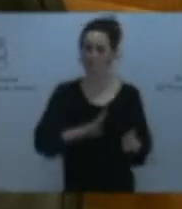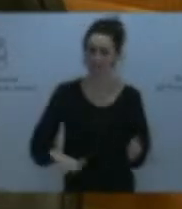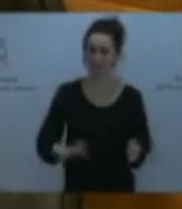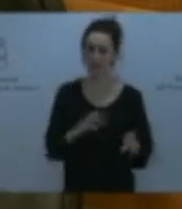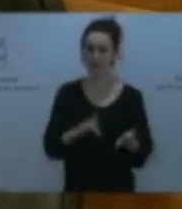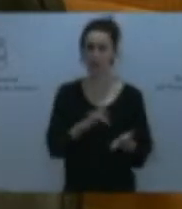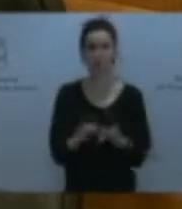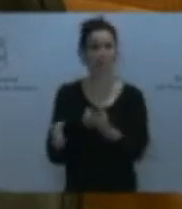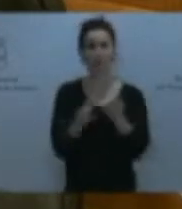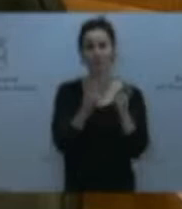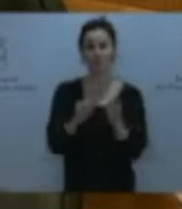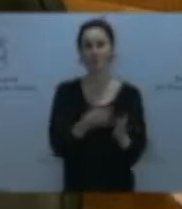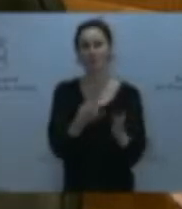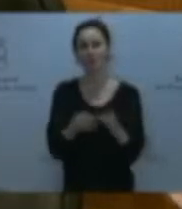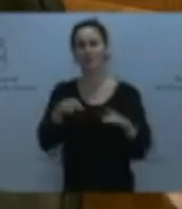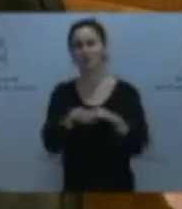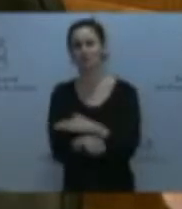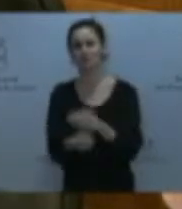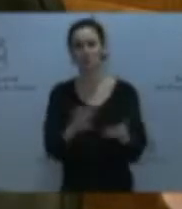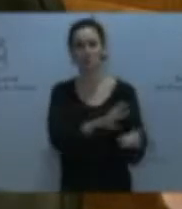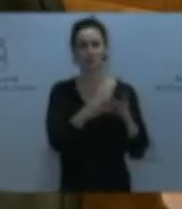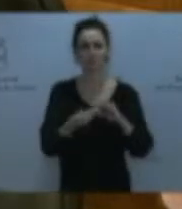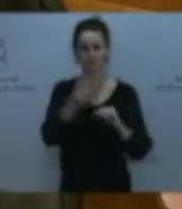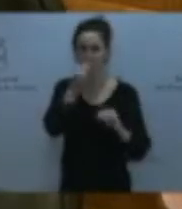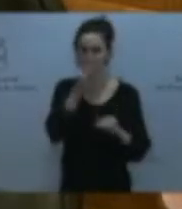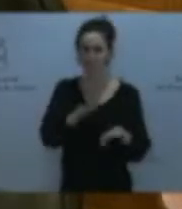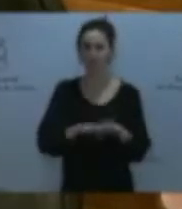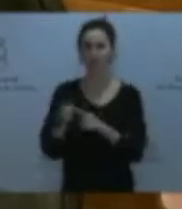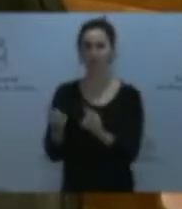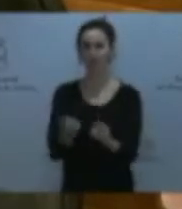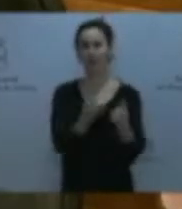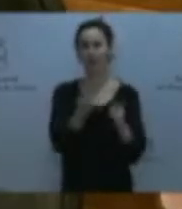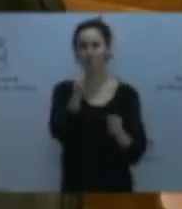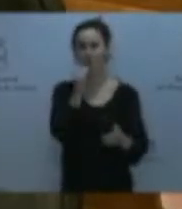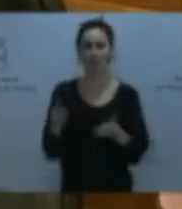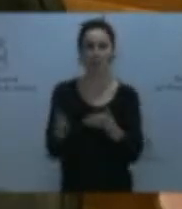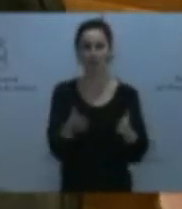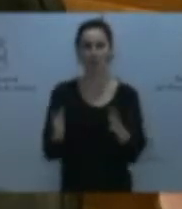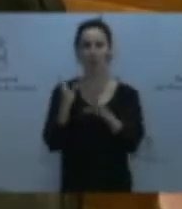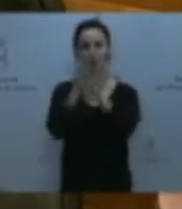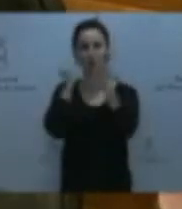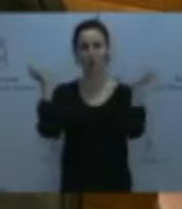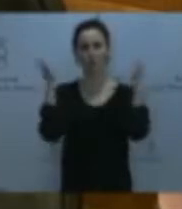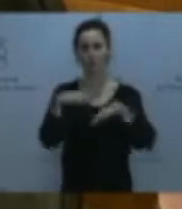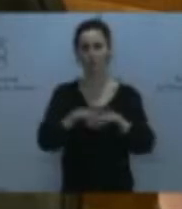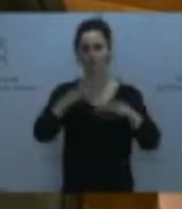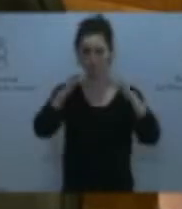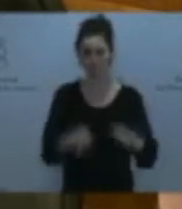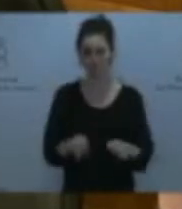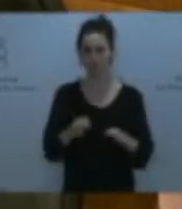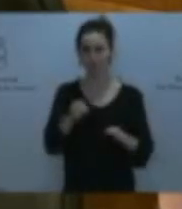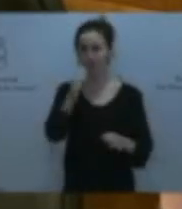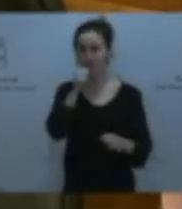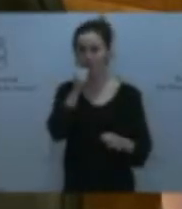en falta planes de gestión adecuados para cada cuenca fluvial, faltan protocolos para asegurar un control de caudal